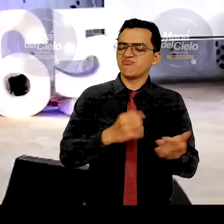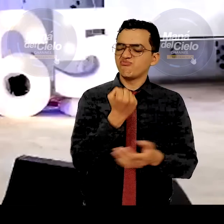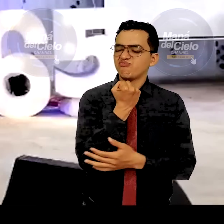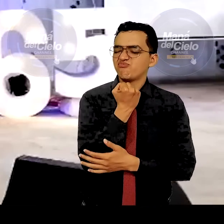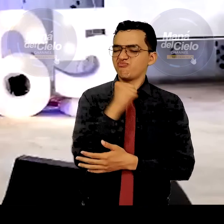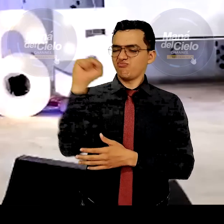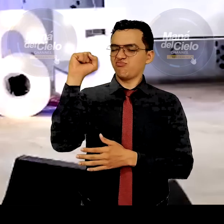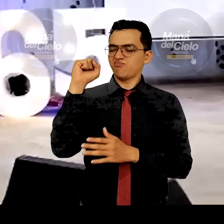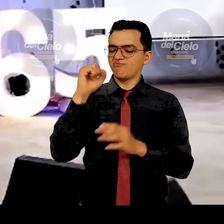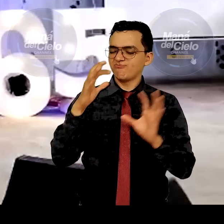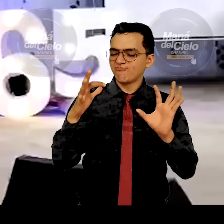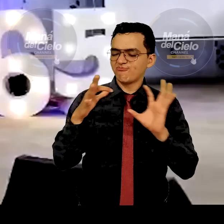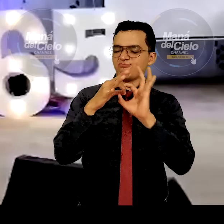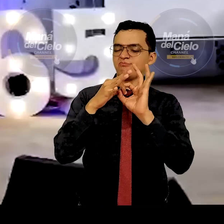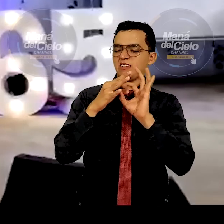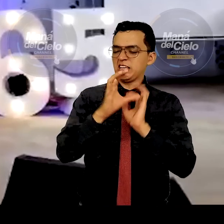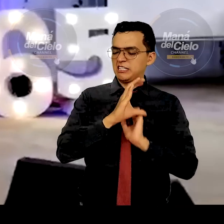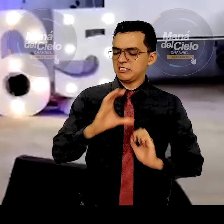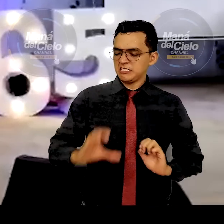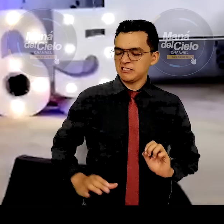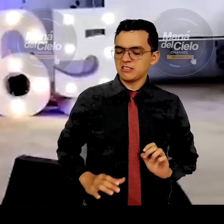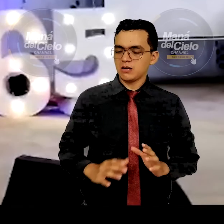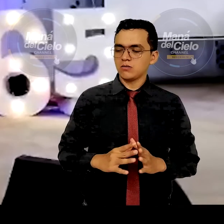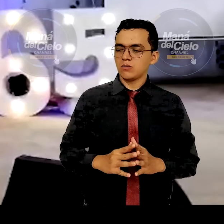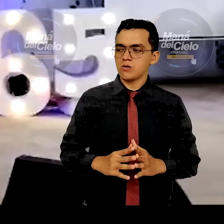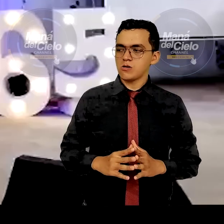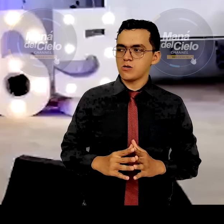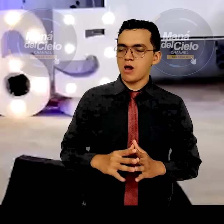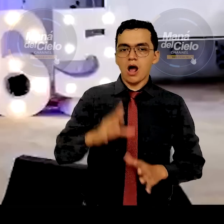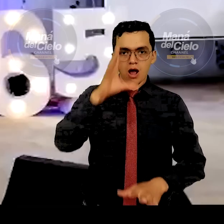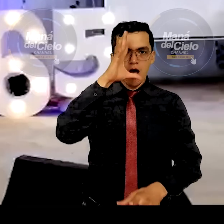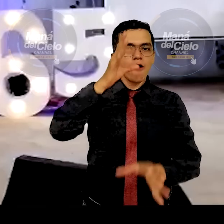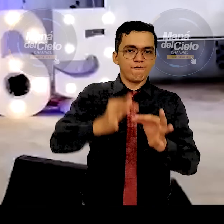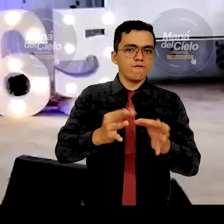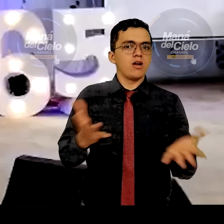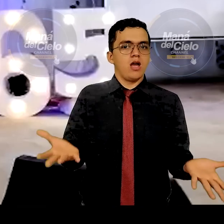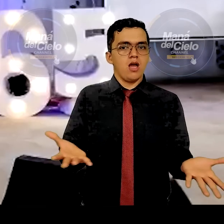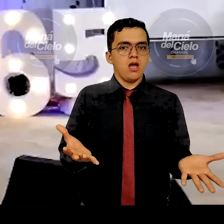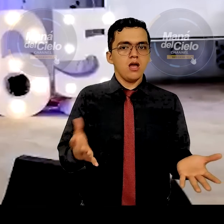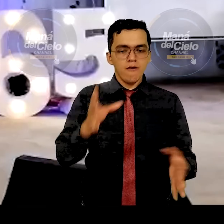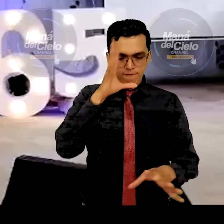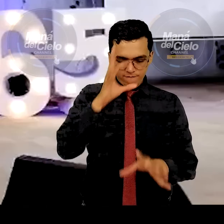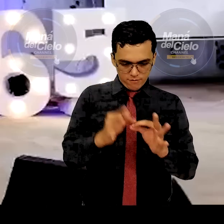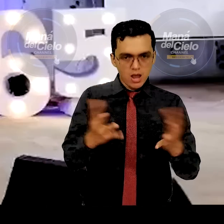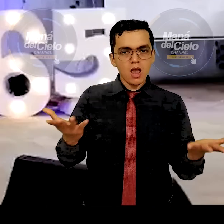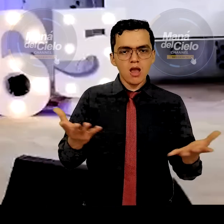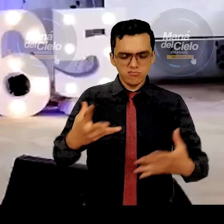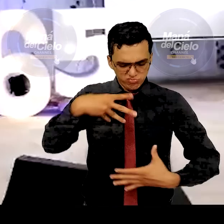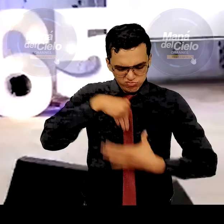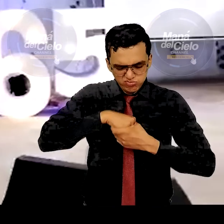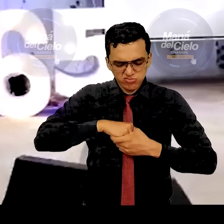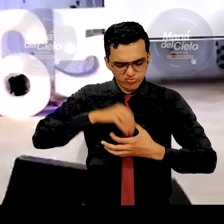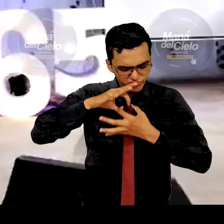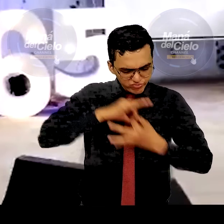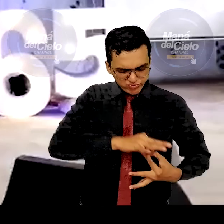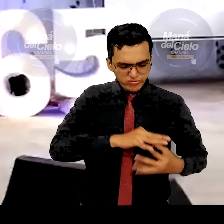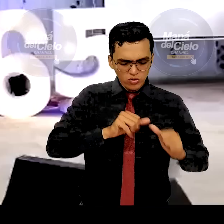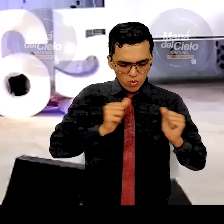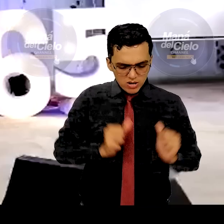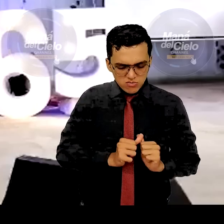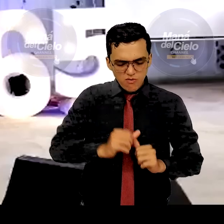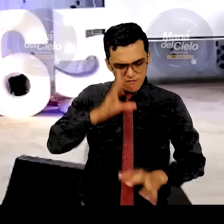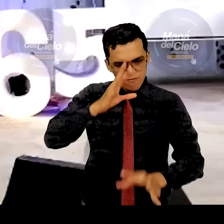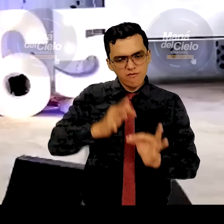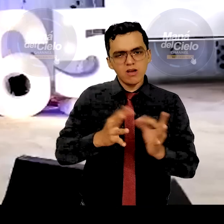Se nos enferma la abuelita de 100. Mano, vamos a orar por la abuelita, hermano. Ay, Dios mío, que se sana. ¿Y cuál es el problema si se